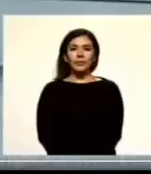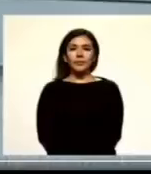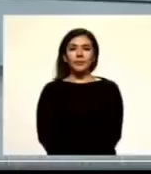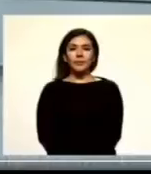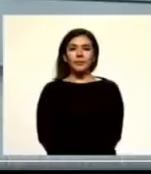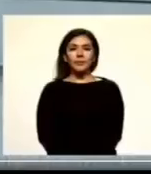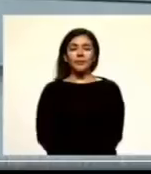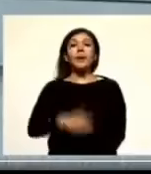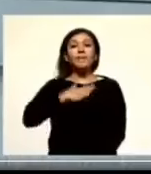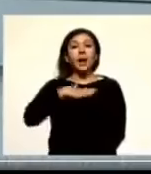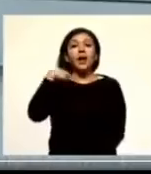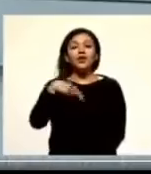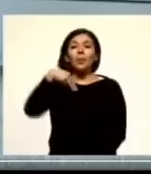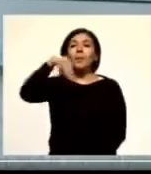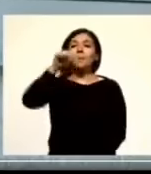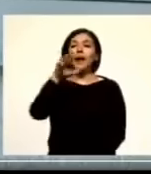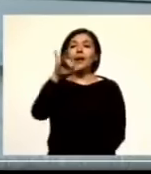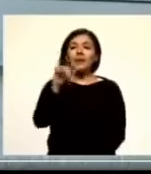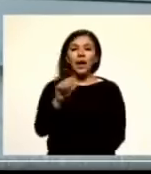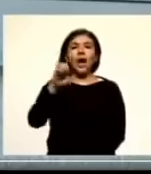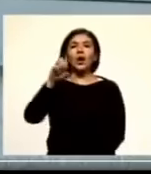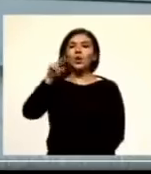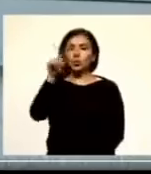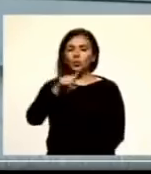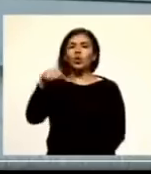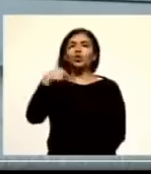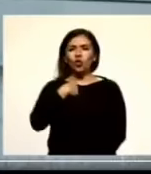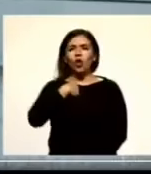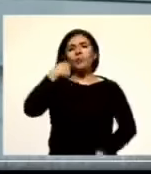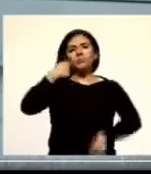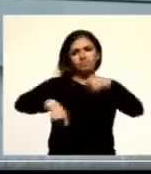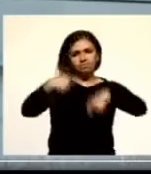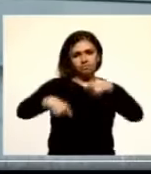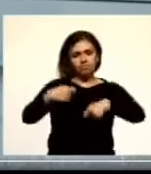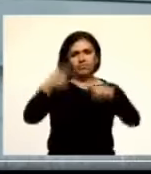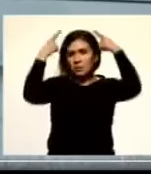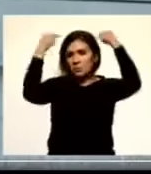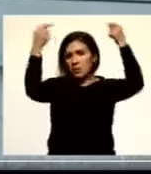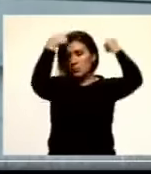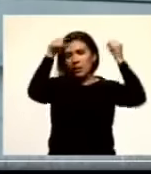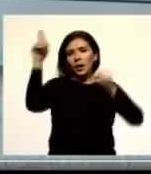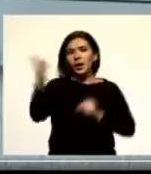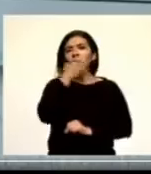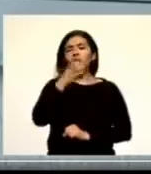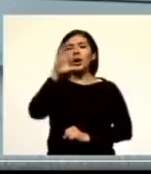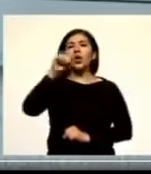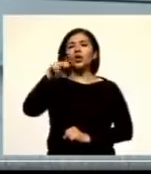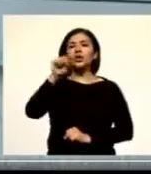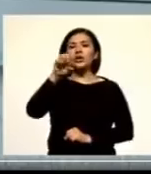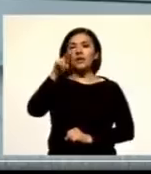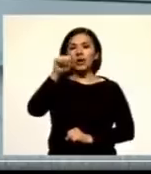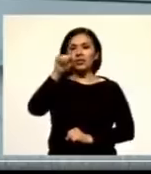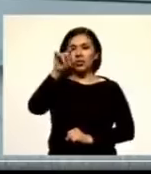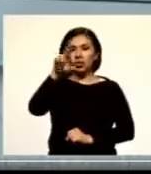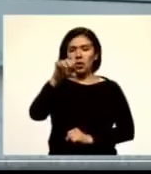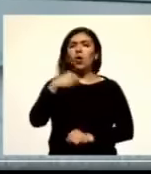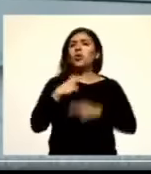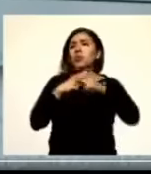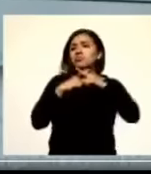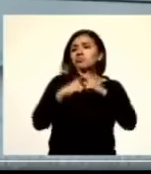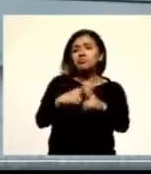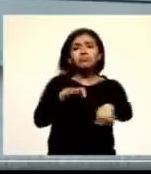Mi nombre es María Monserrat Cruz Beltrán, soy percusionista egresada del Conservatorio de Las Rosas. Tengo ejerciendo la